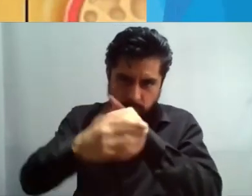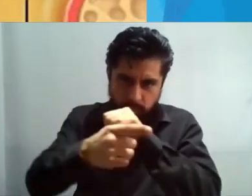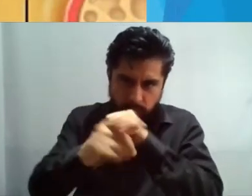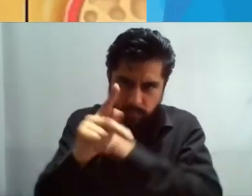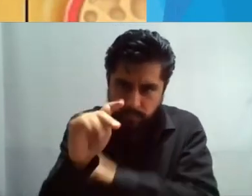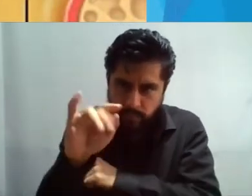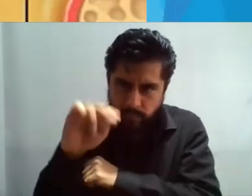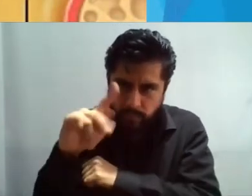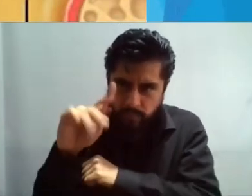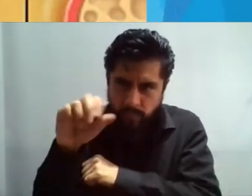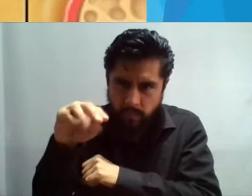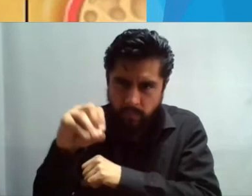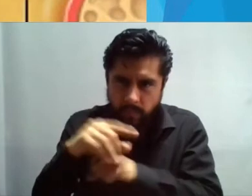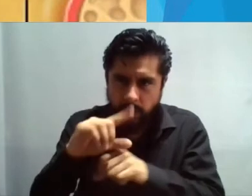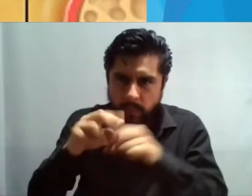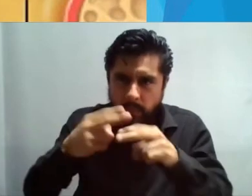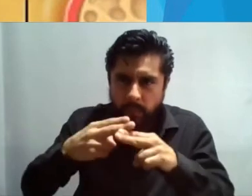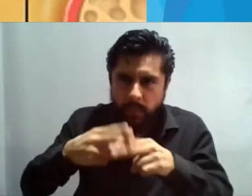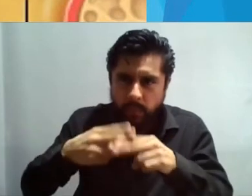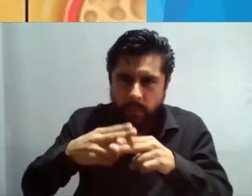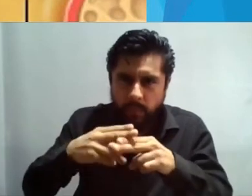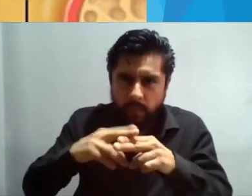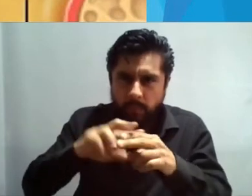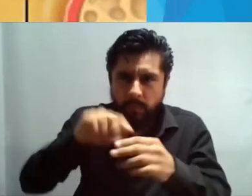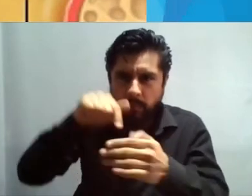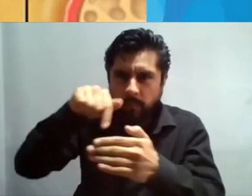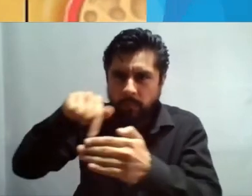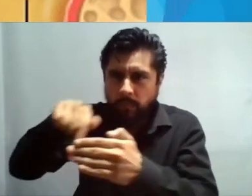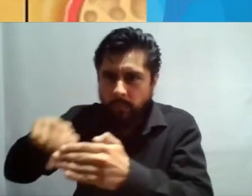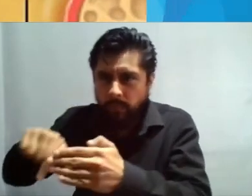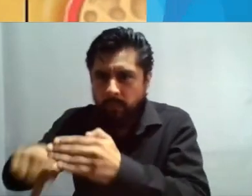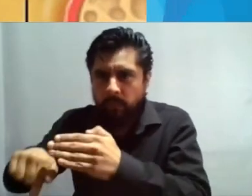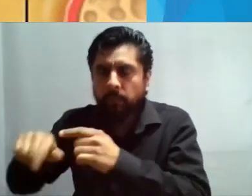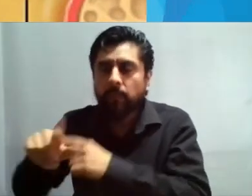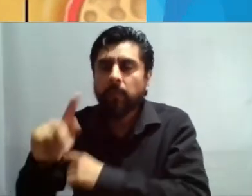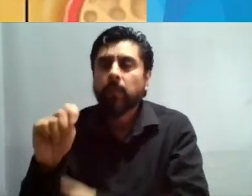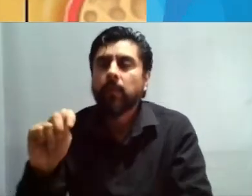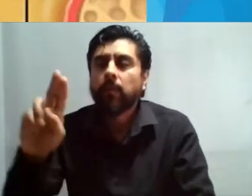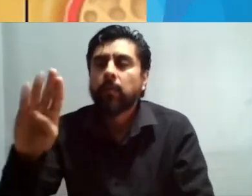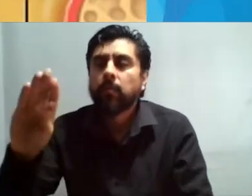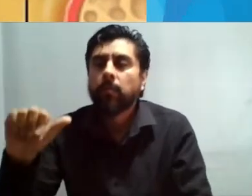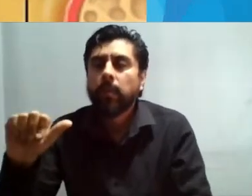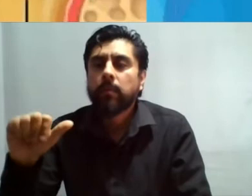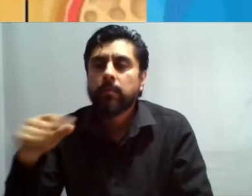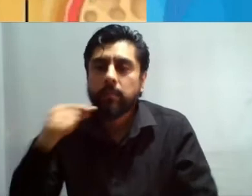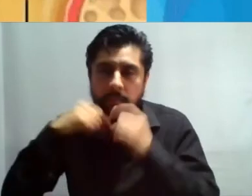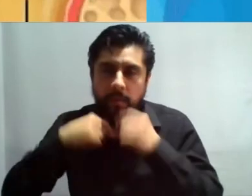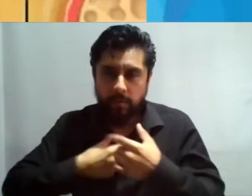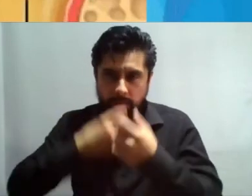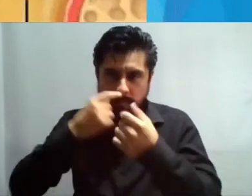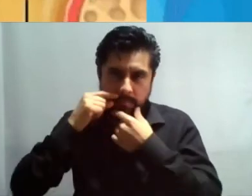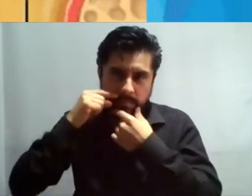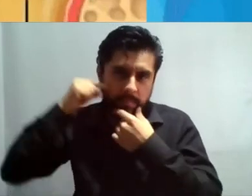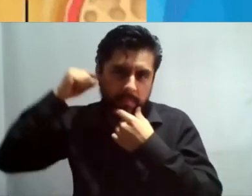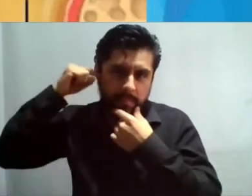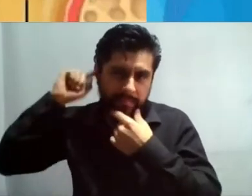del tímpano y después hacia abajo la tuba, la trompa de Eustaquio, lo que dijimos, la comunicación del oído